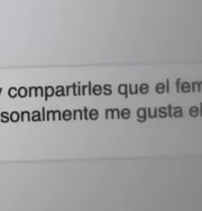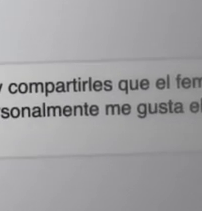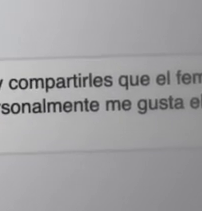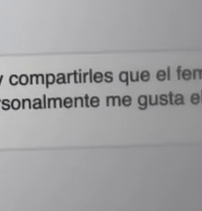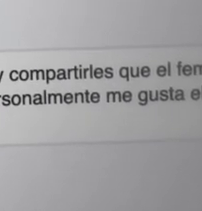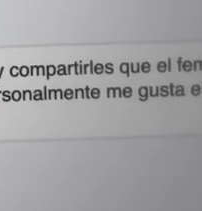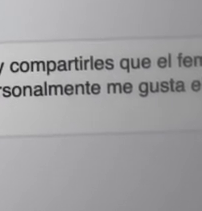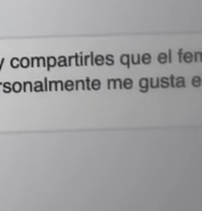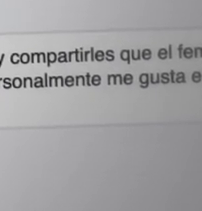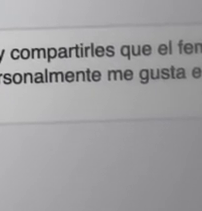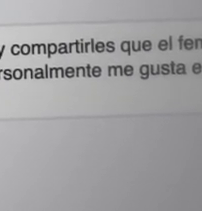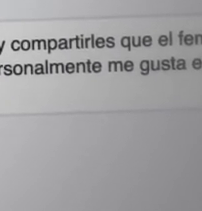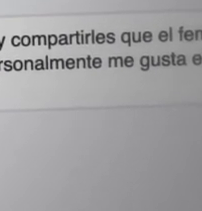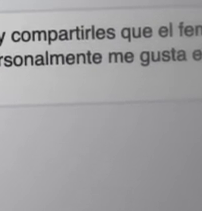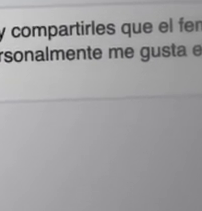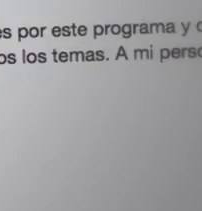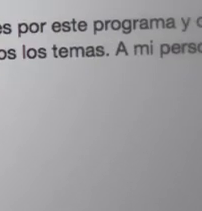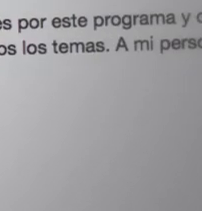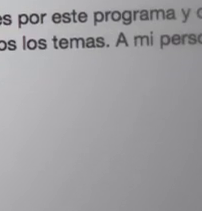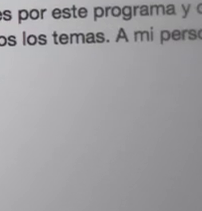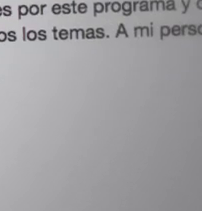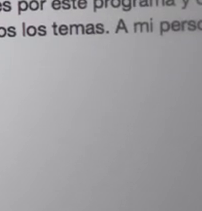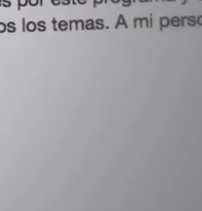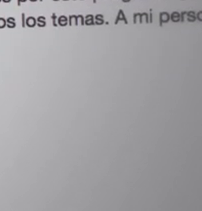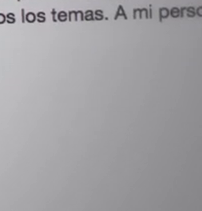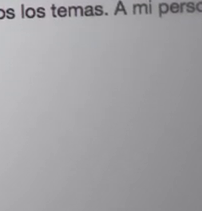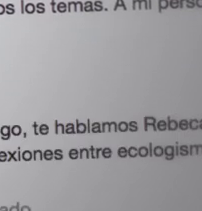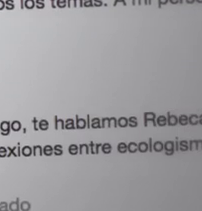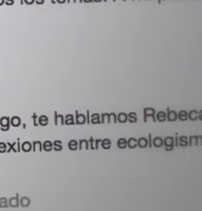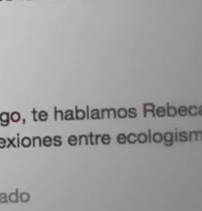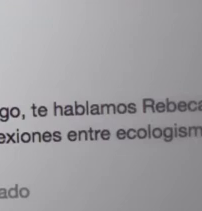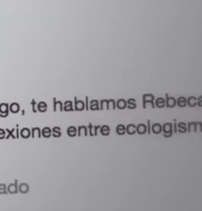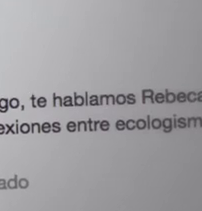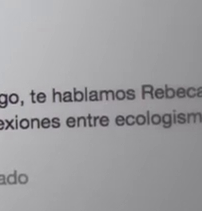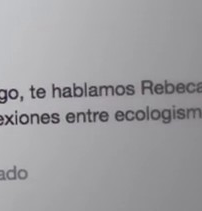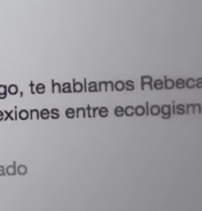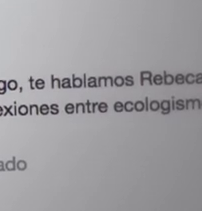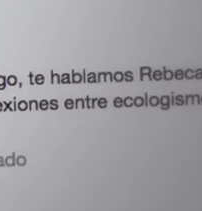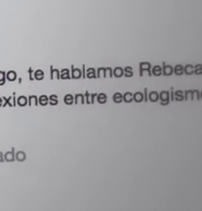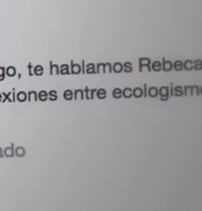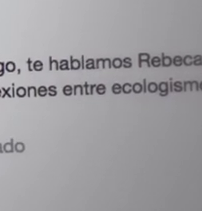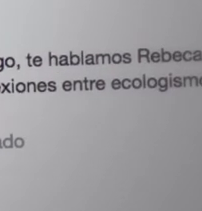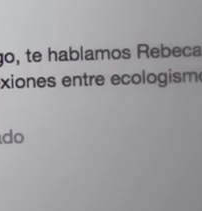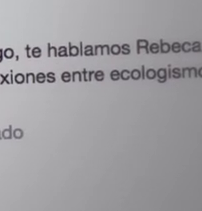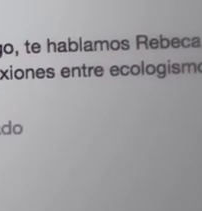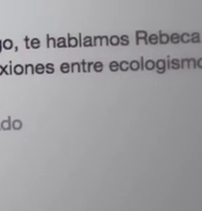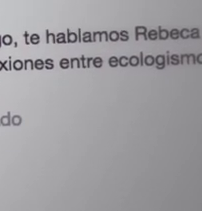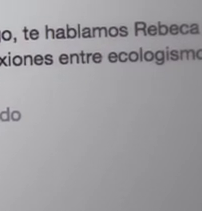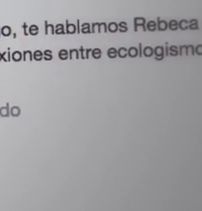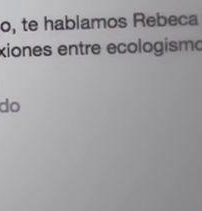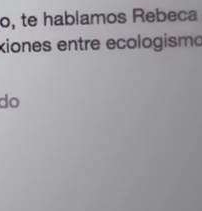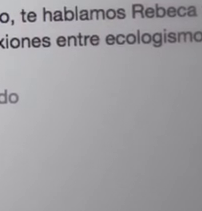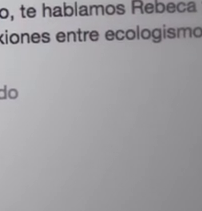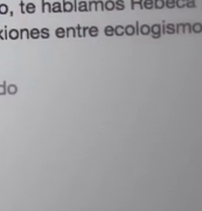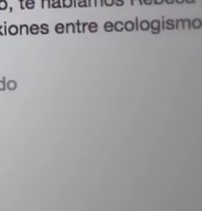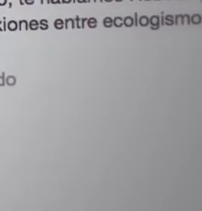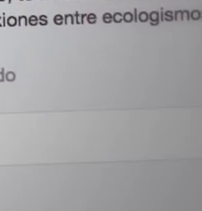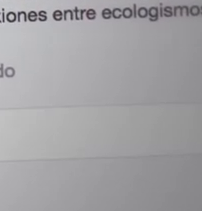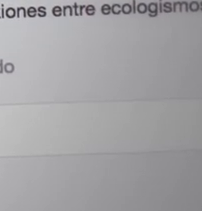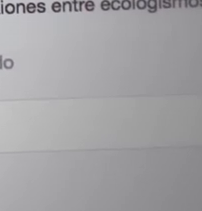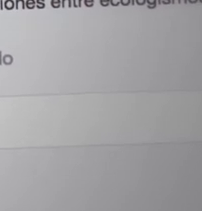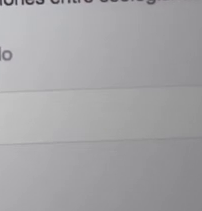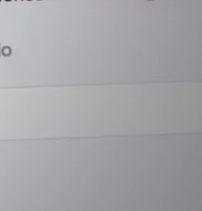o acoplar varias mismas tecnologías, redes o plataformas, nos permite tener mucha riqueza,